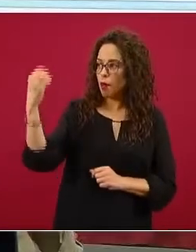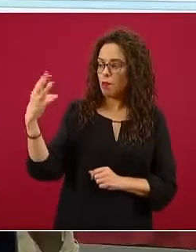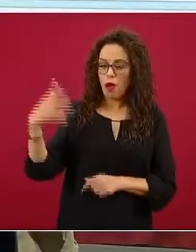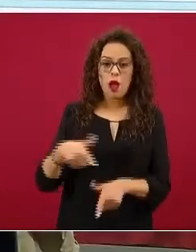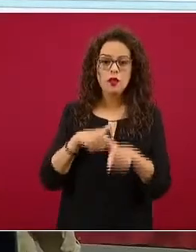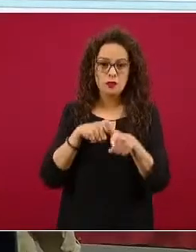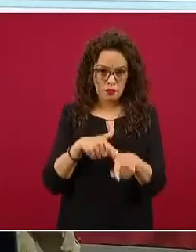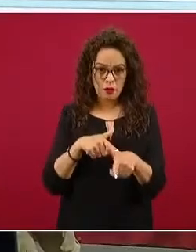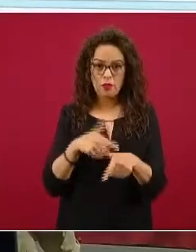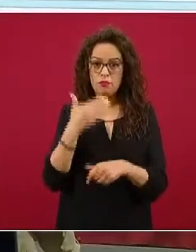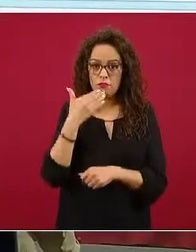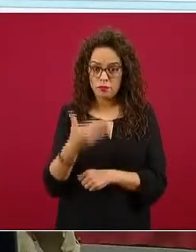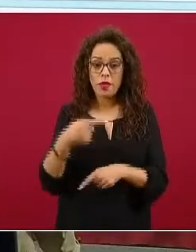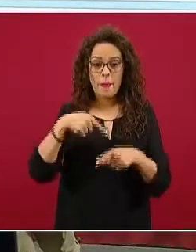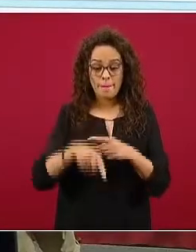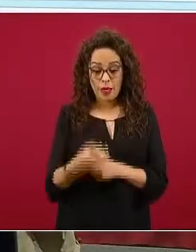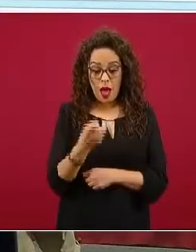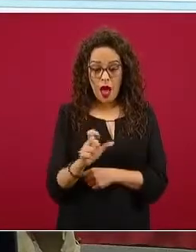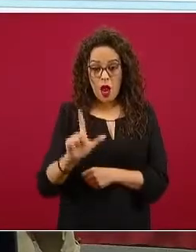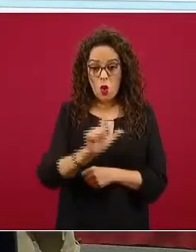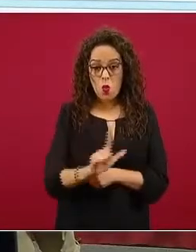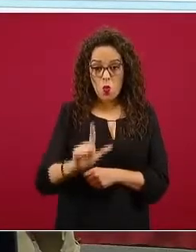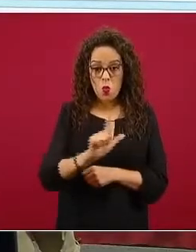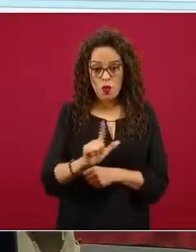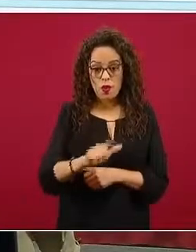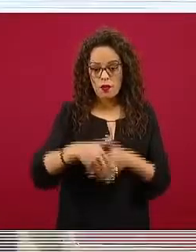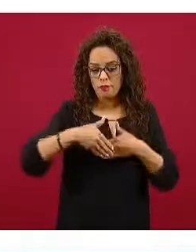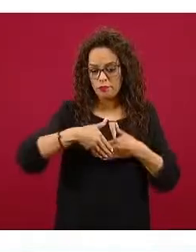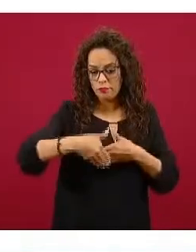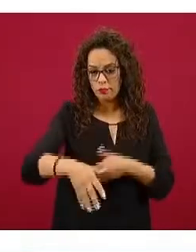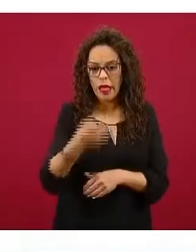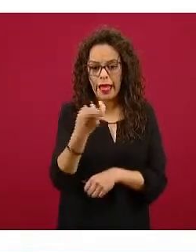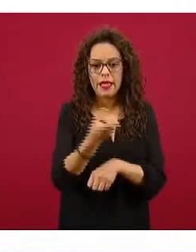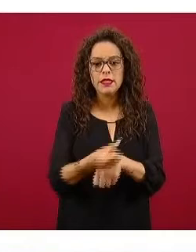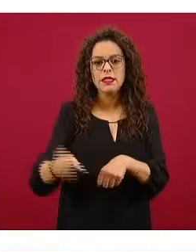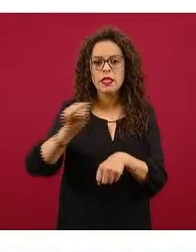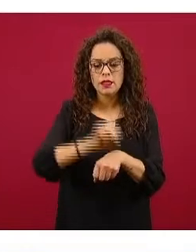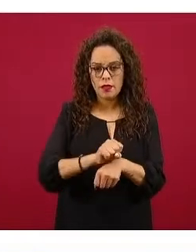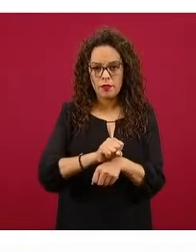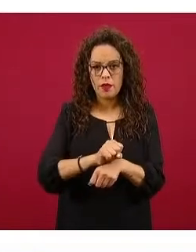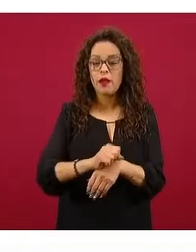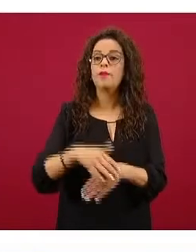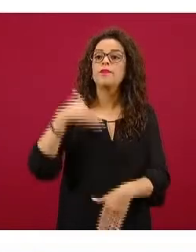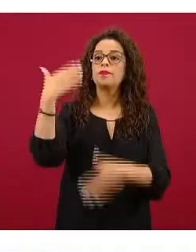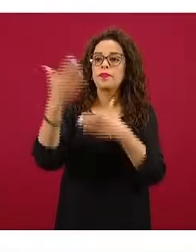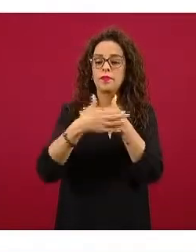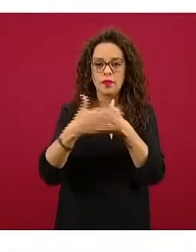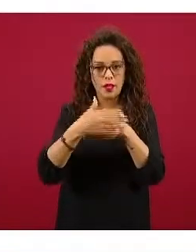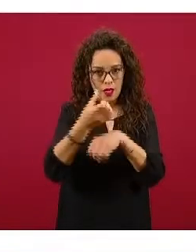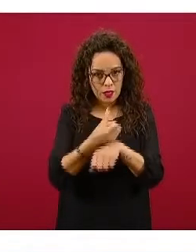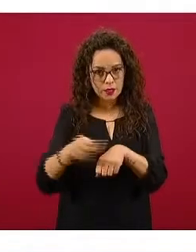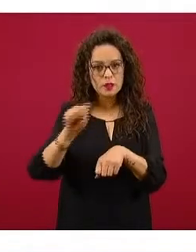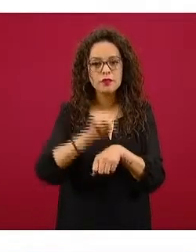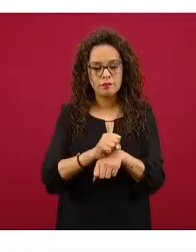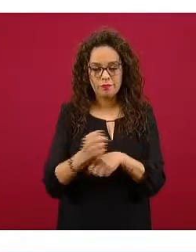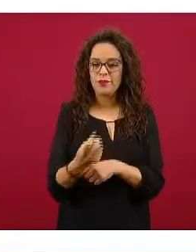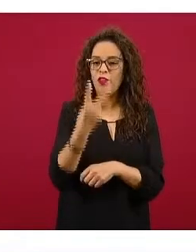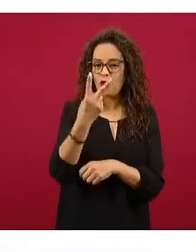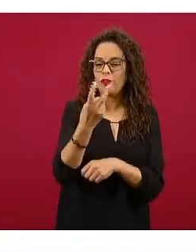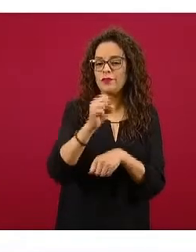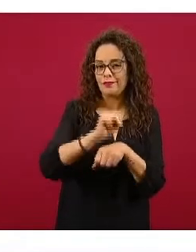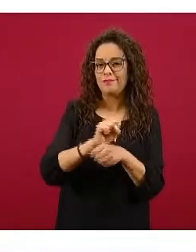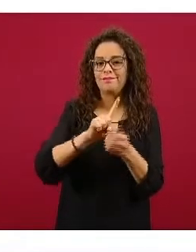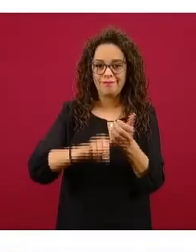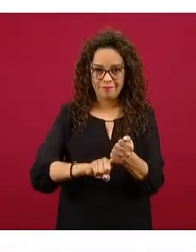vigente, inició este lunes, lo estará por toda esta semana y la siguiente semana, y a través de él se puede, en